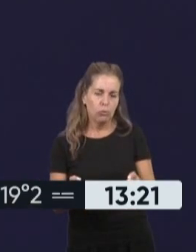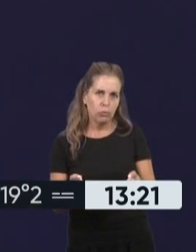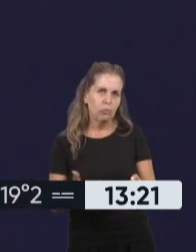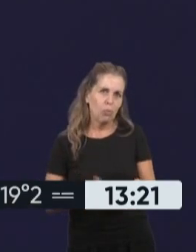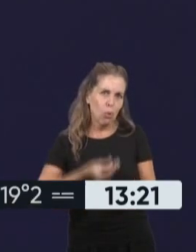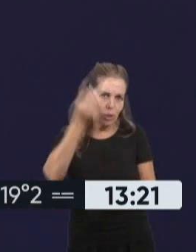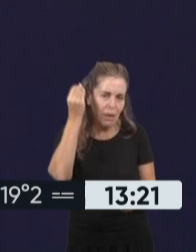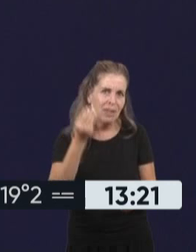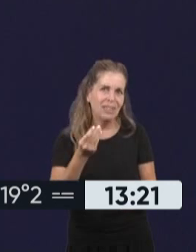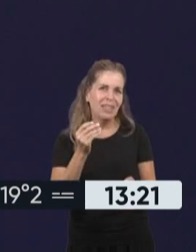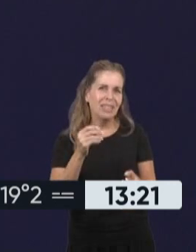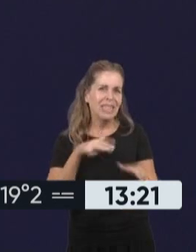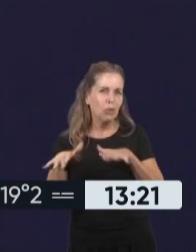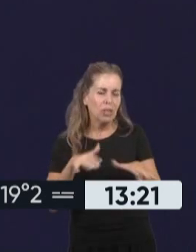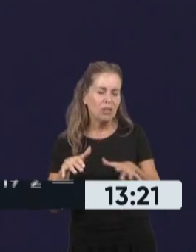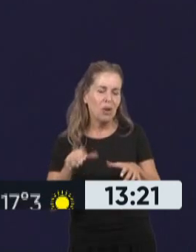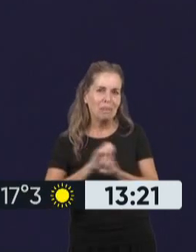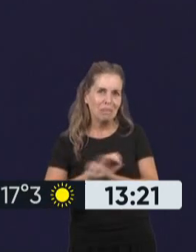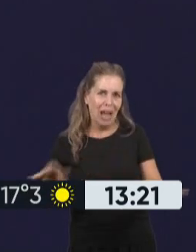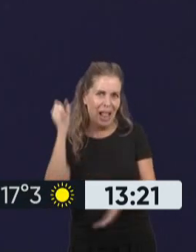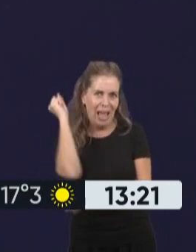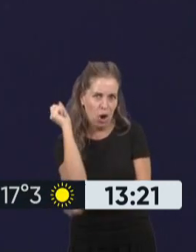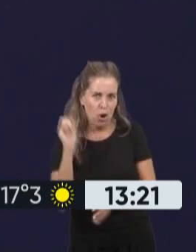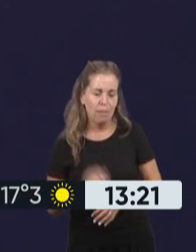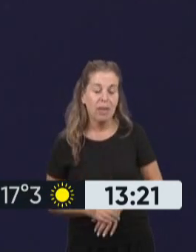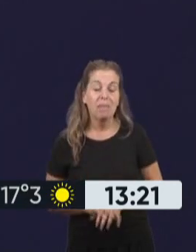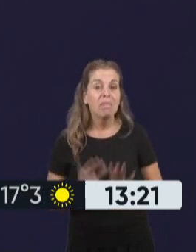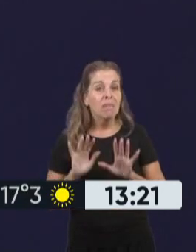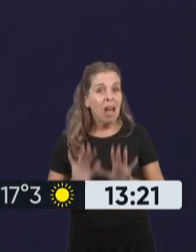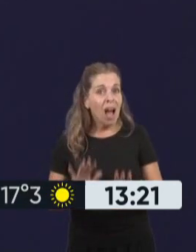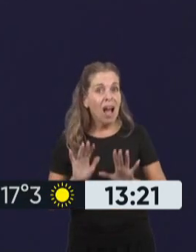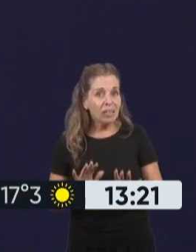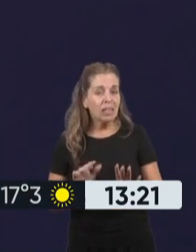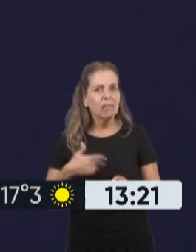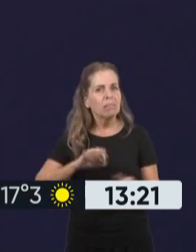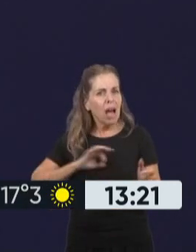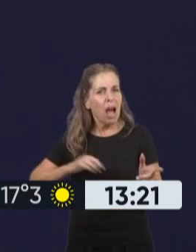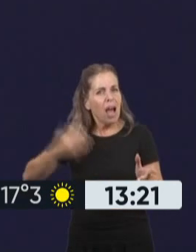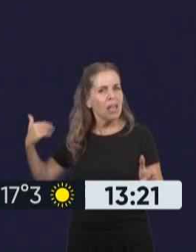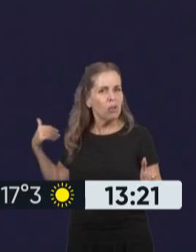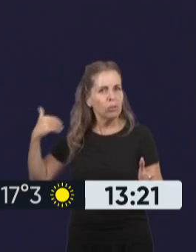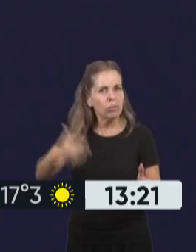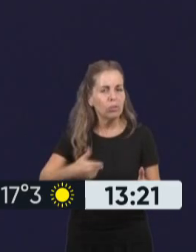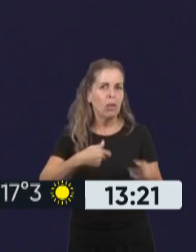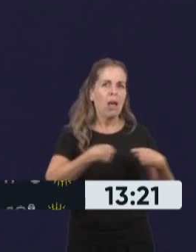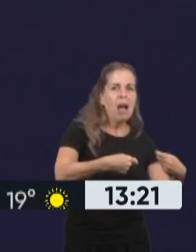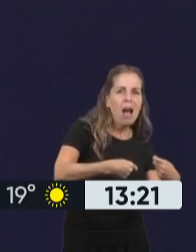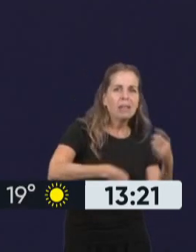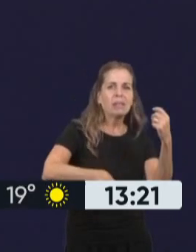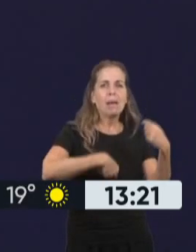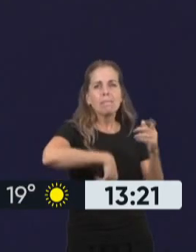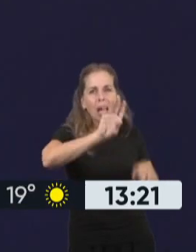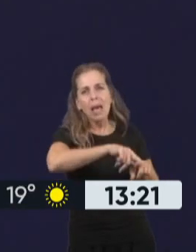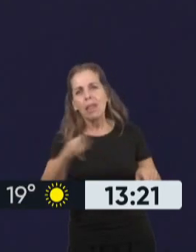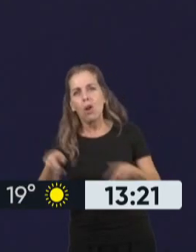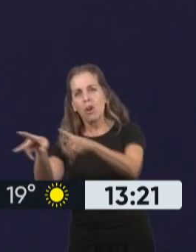ellas para todos nosotros. Ese modelo de déficit fiscal, de las ruedas de auxilio